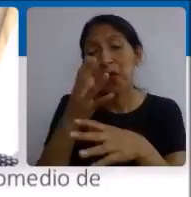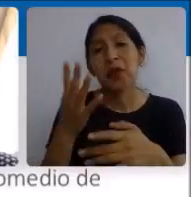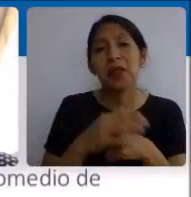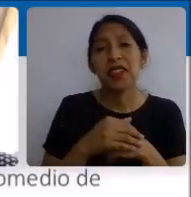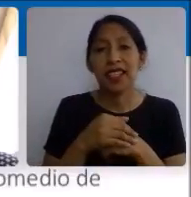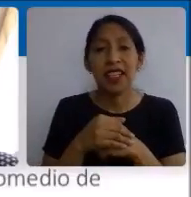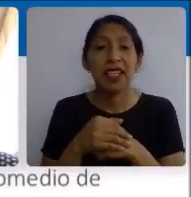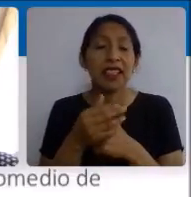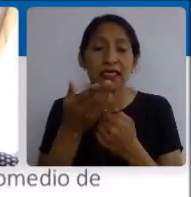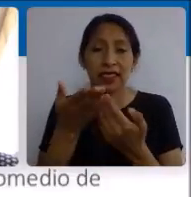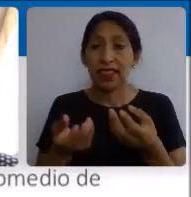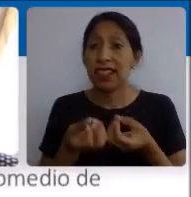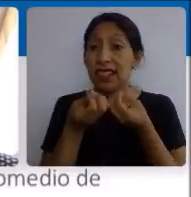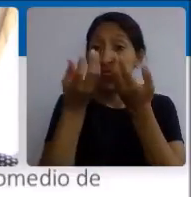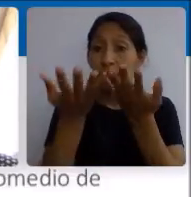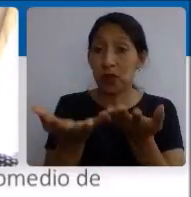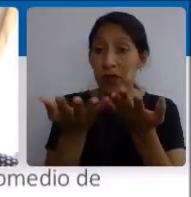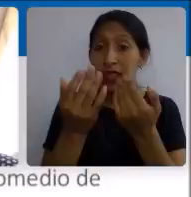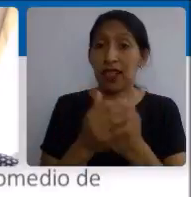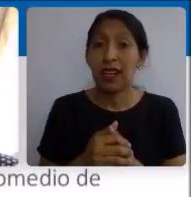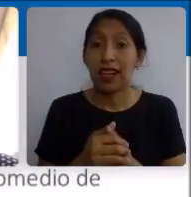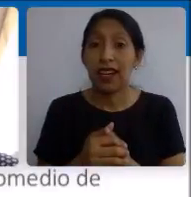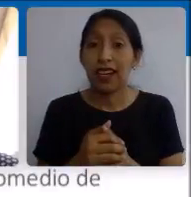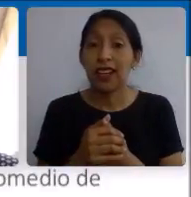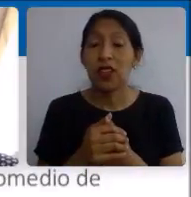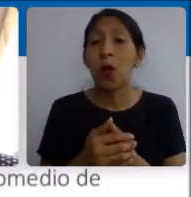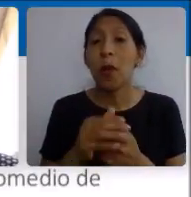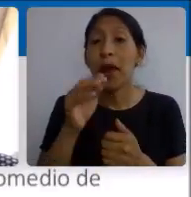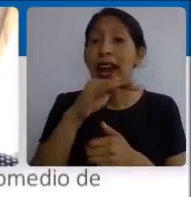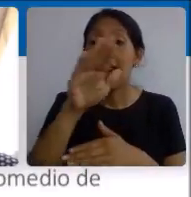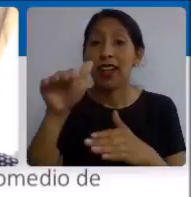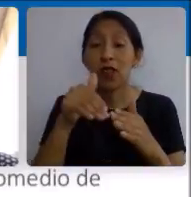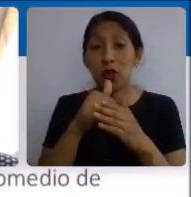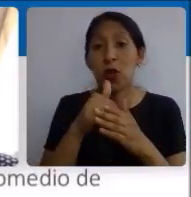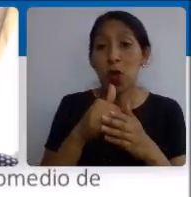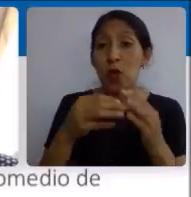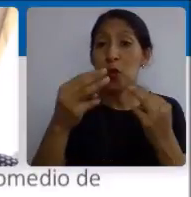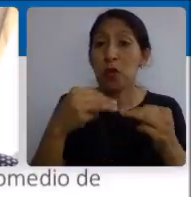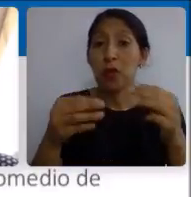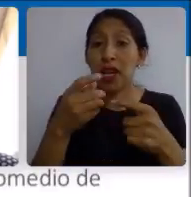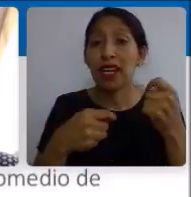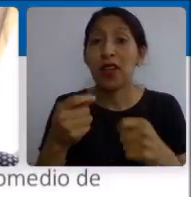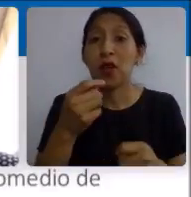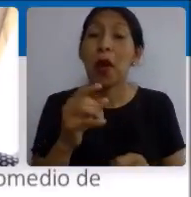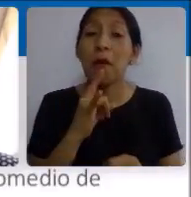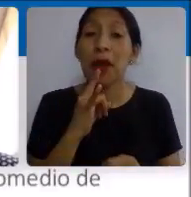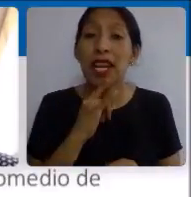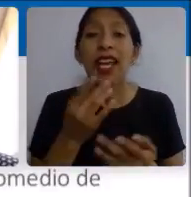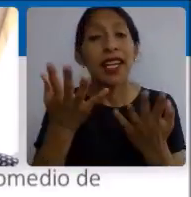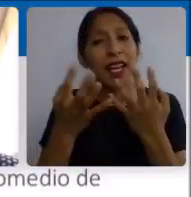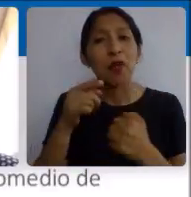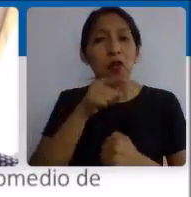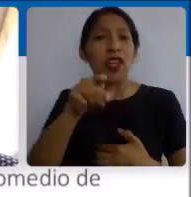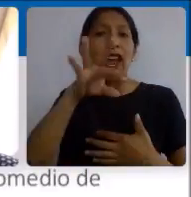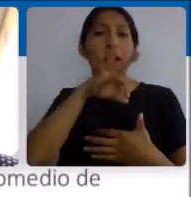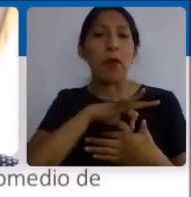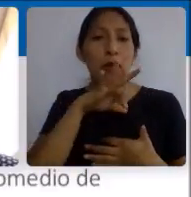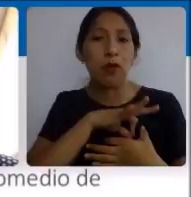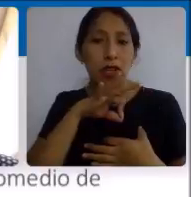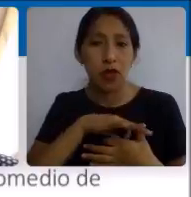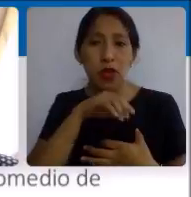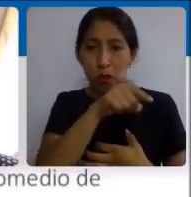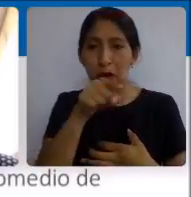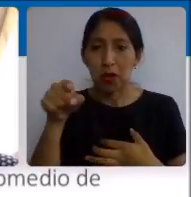ciertas recomendaciones que les puedo dar para el mercado estadounidense. Espero que les haya sido de utilidad. Y bueno,